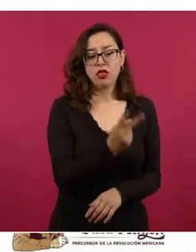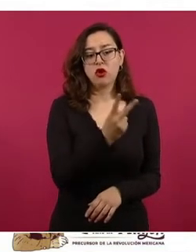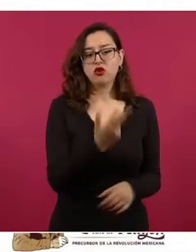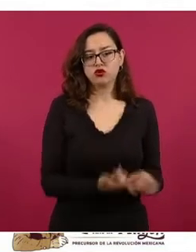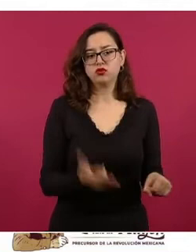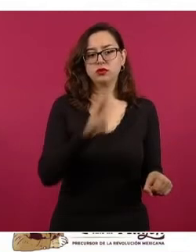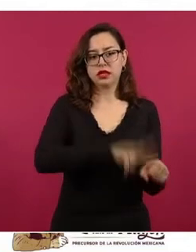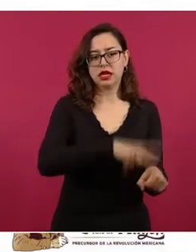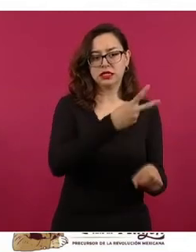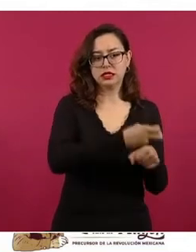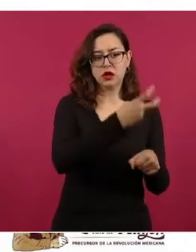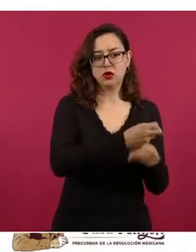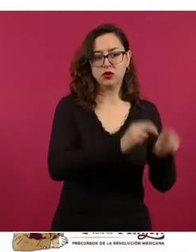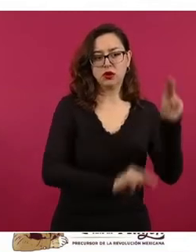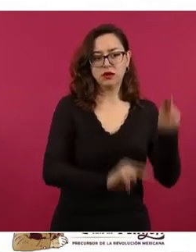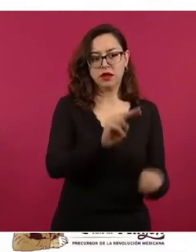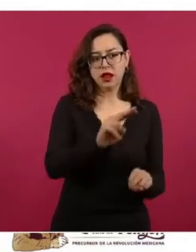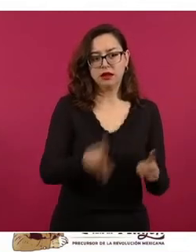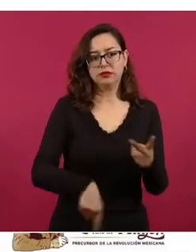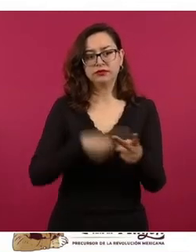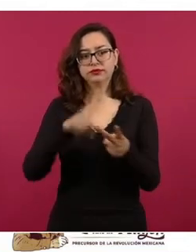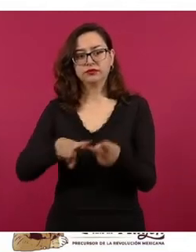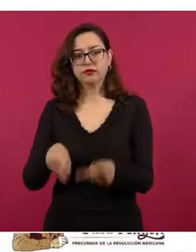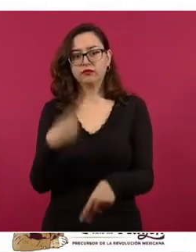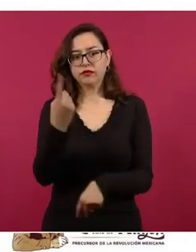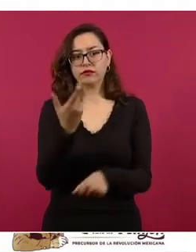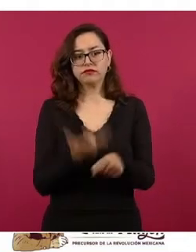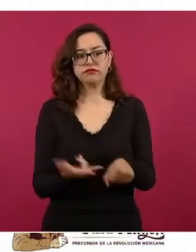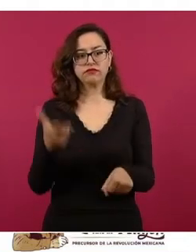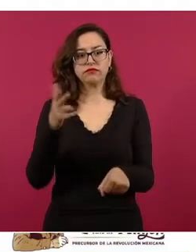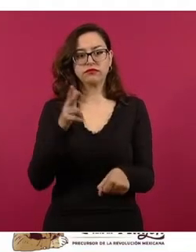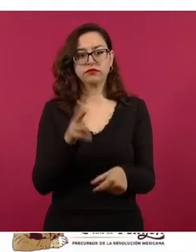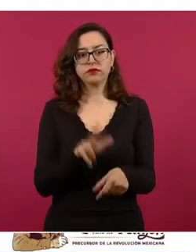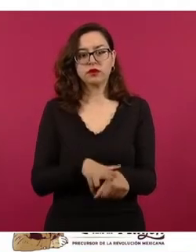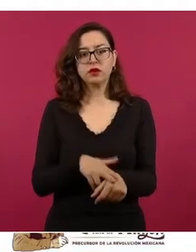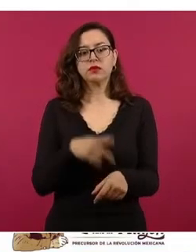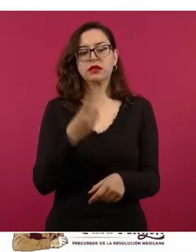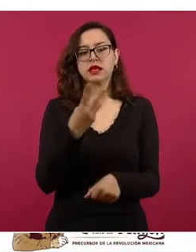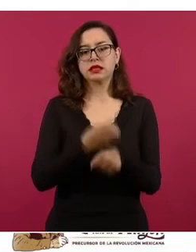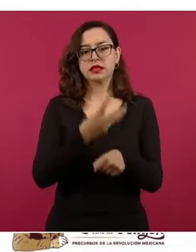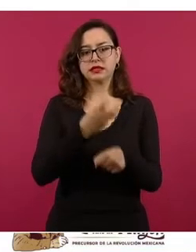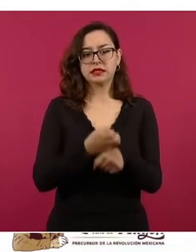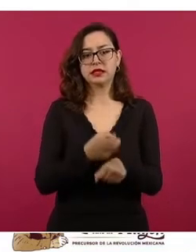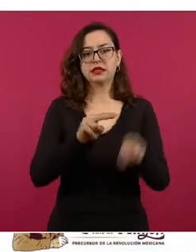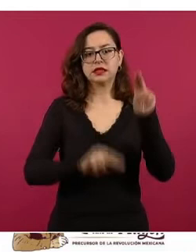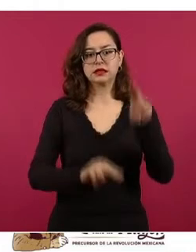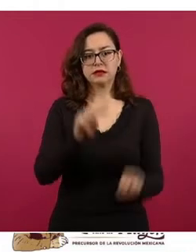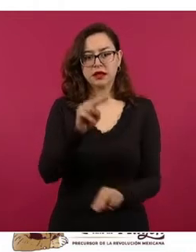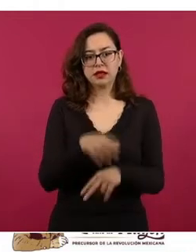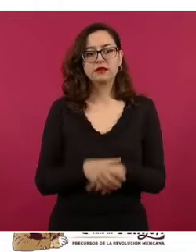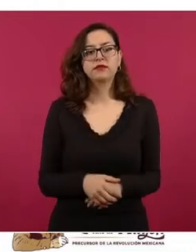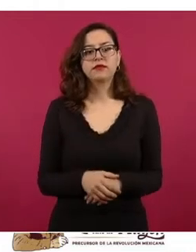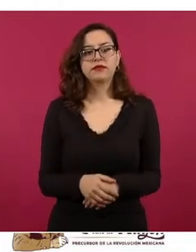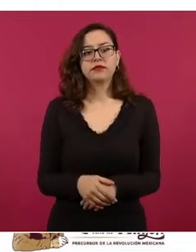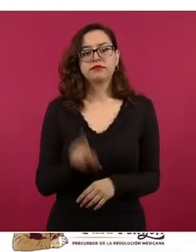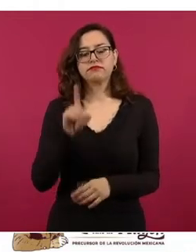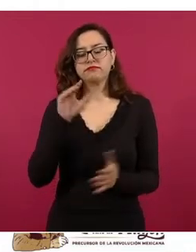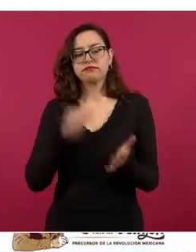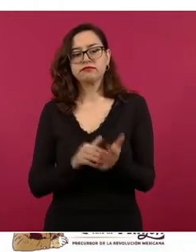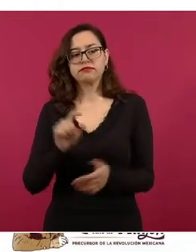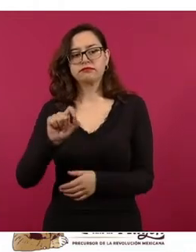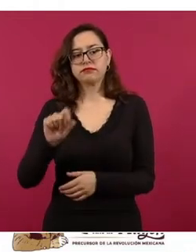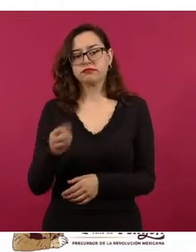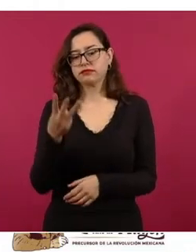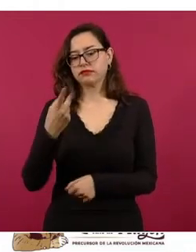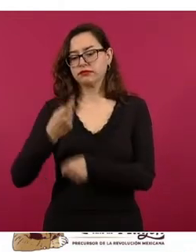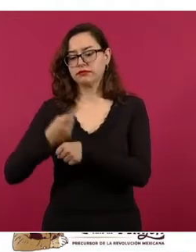de tercer nivel y 1,024 unidades de primer nivel. Restando las